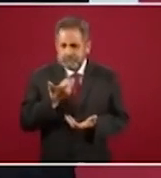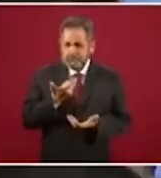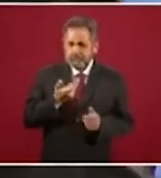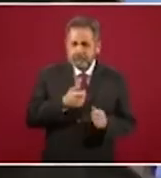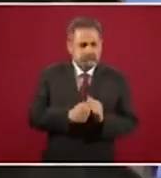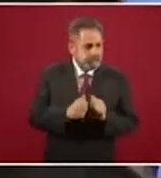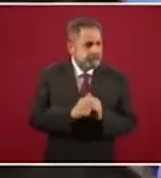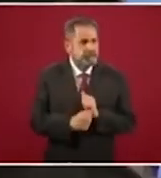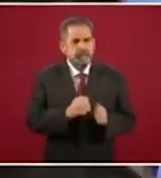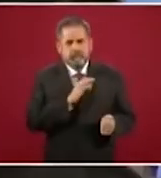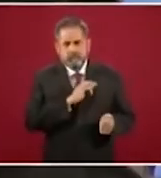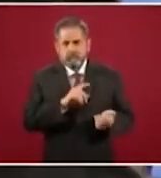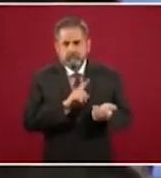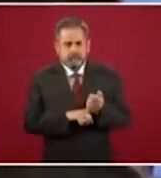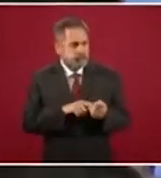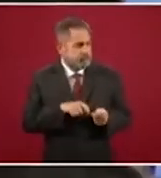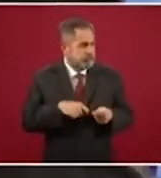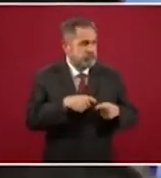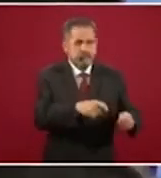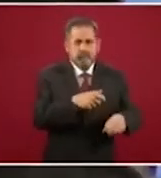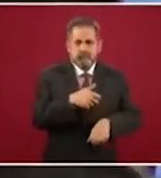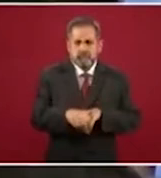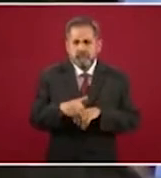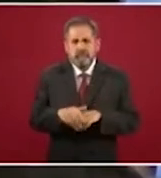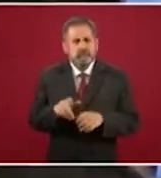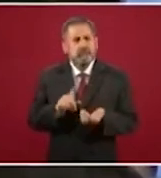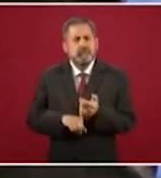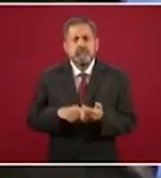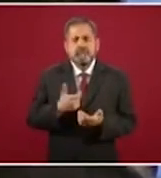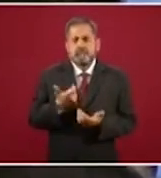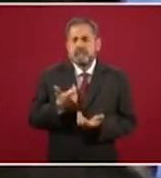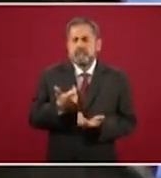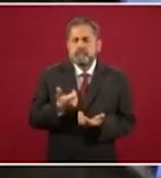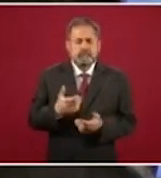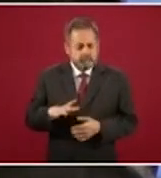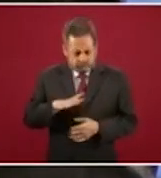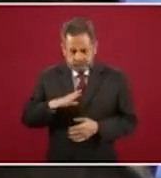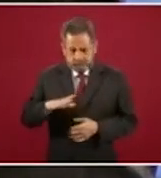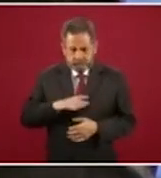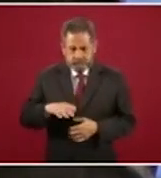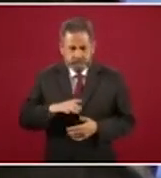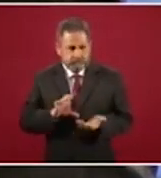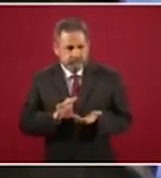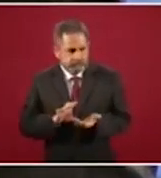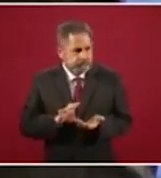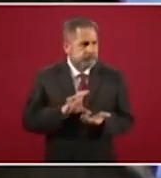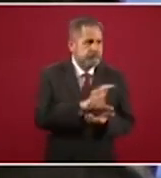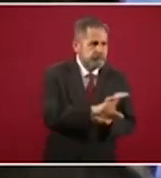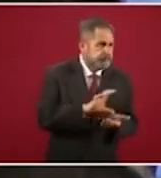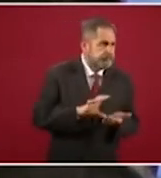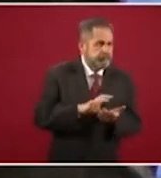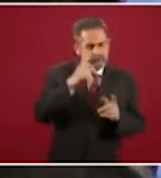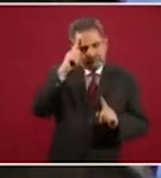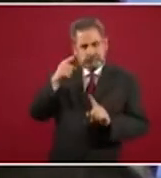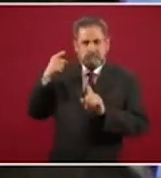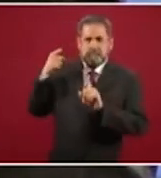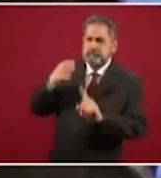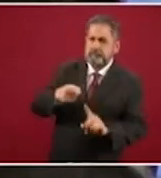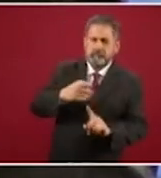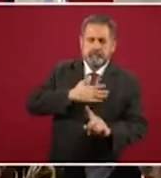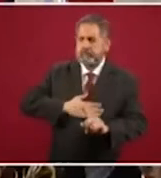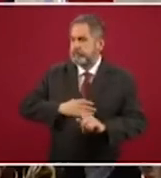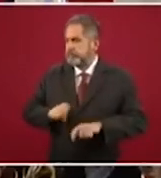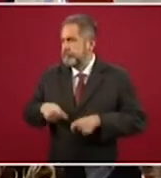numerario, por así llamarlo, que son recursos para poder fondear las causas justas, las